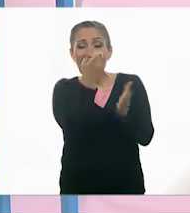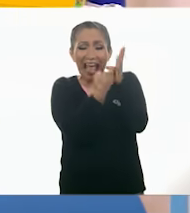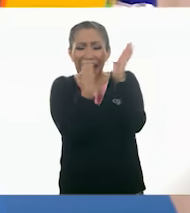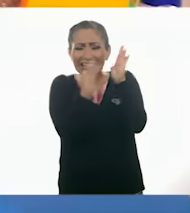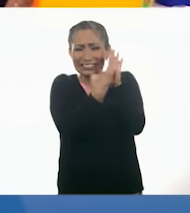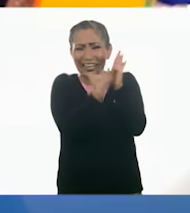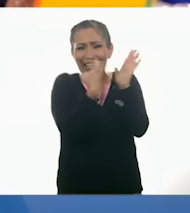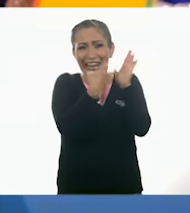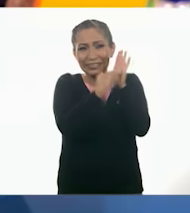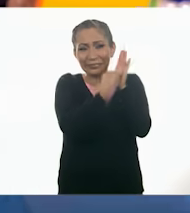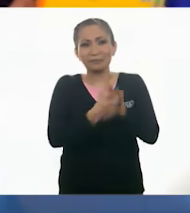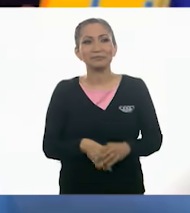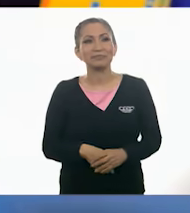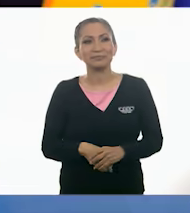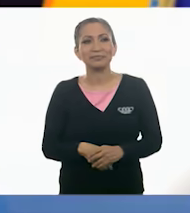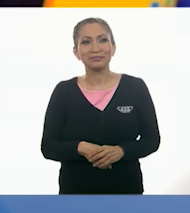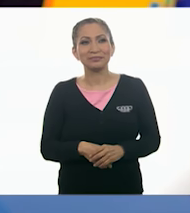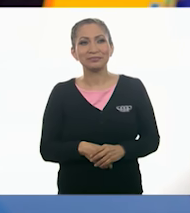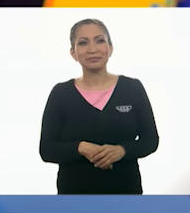aquí.